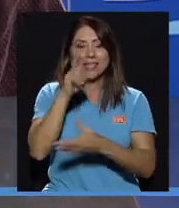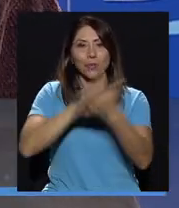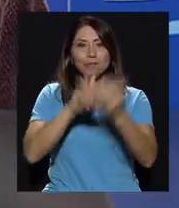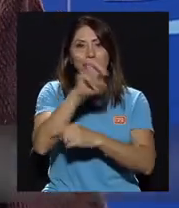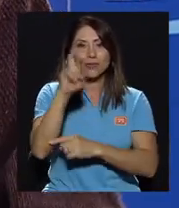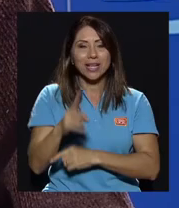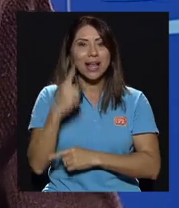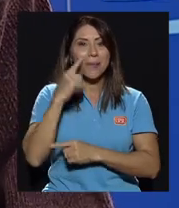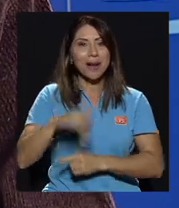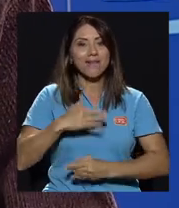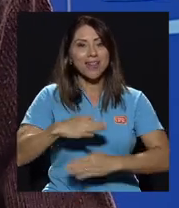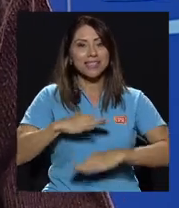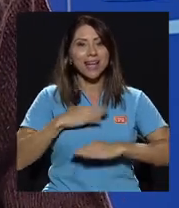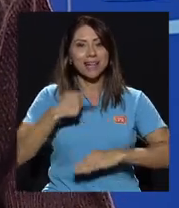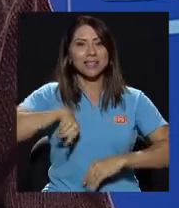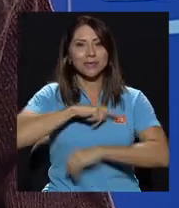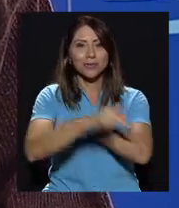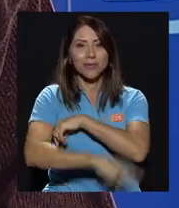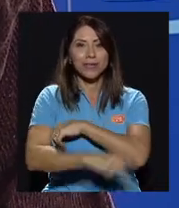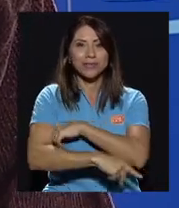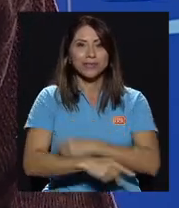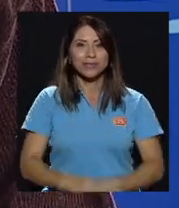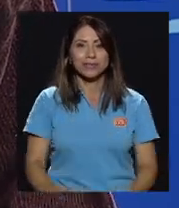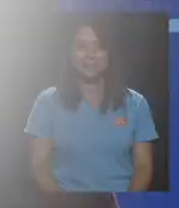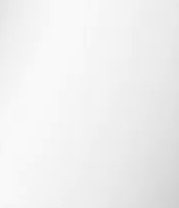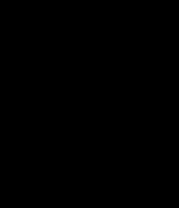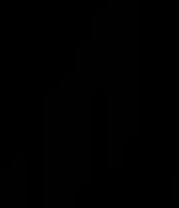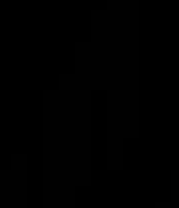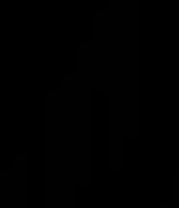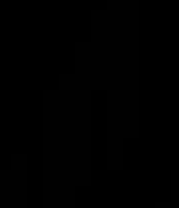desde la universidad de costa rica para el bienestar de nuestro país